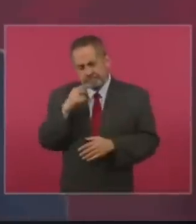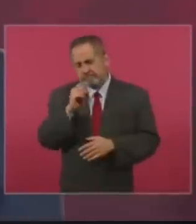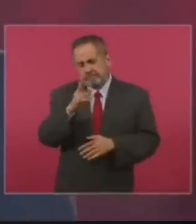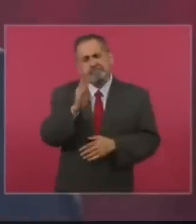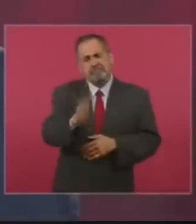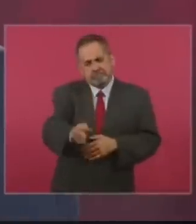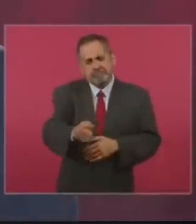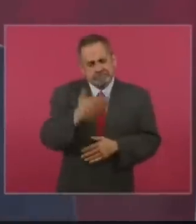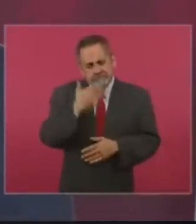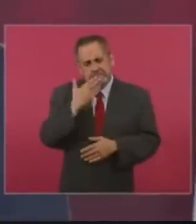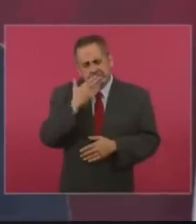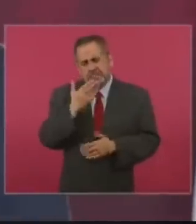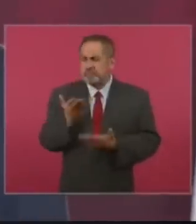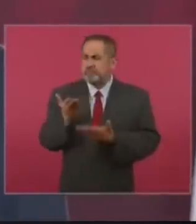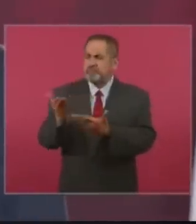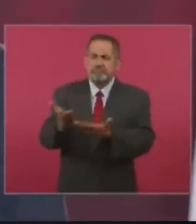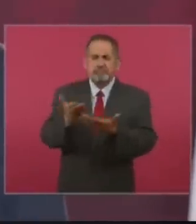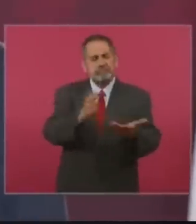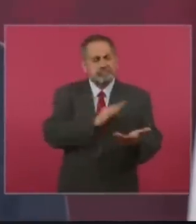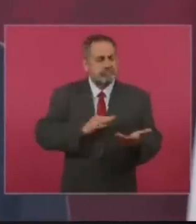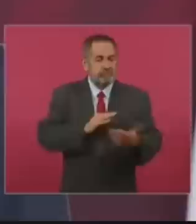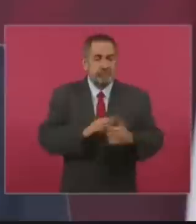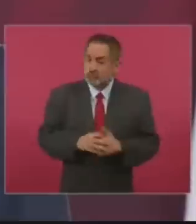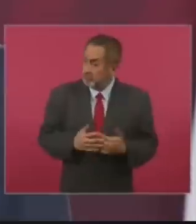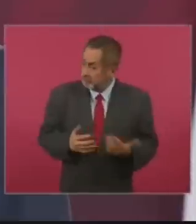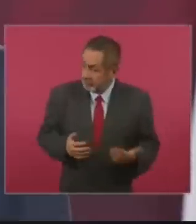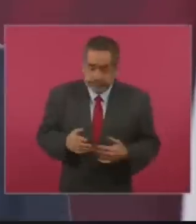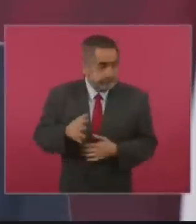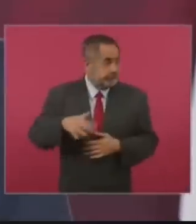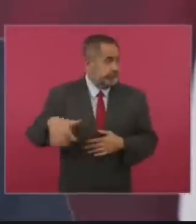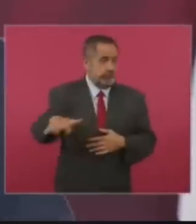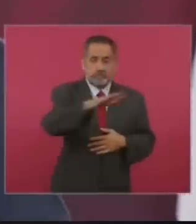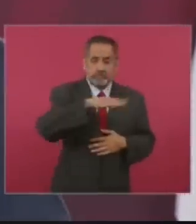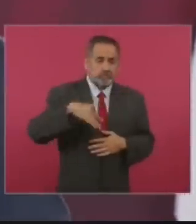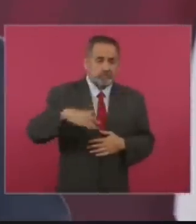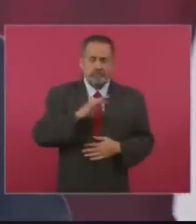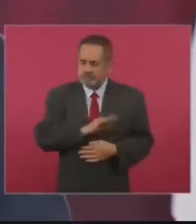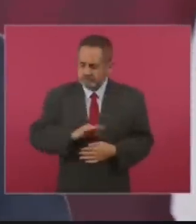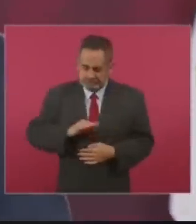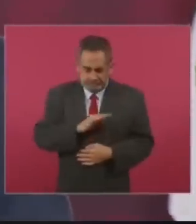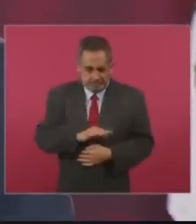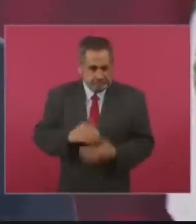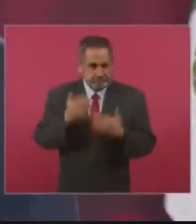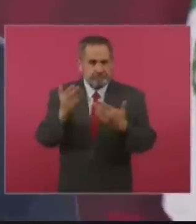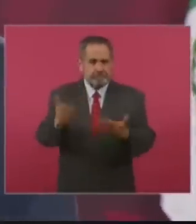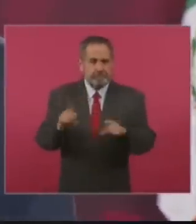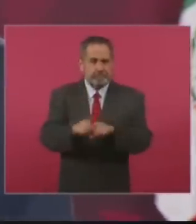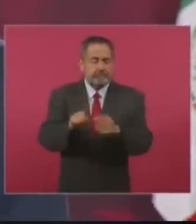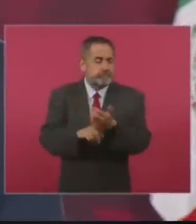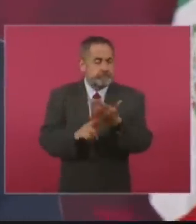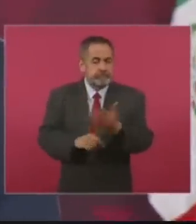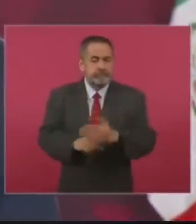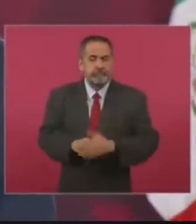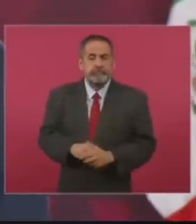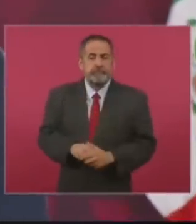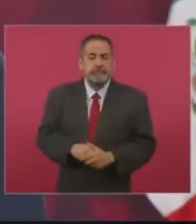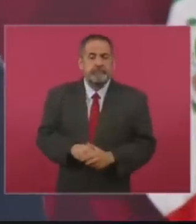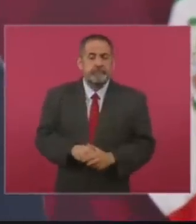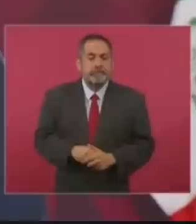muy bien felicidades a la gente y también